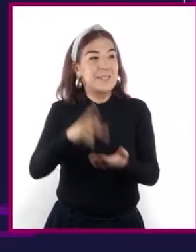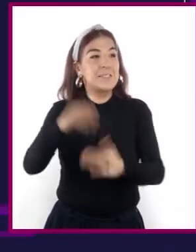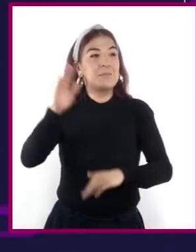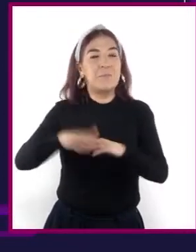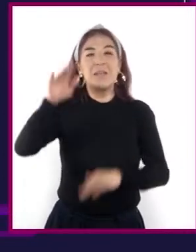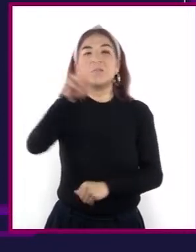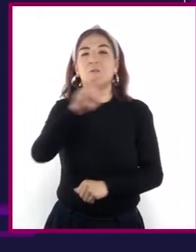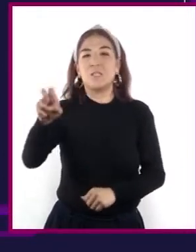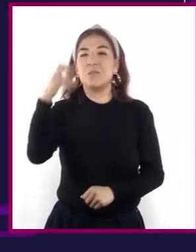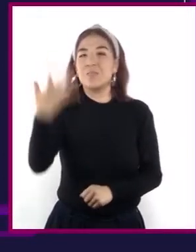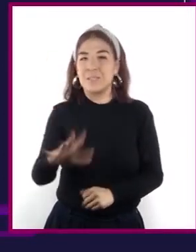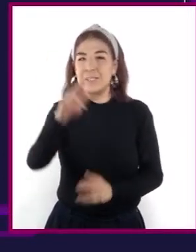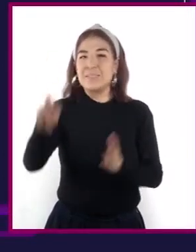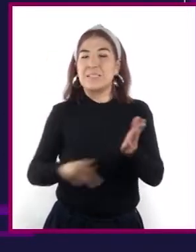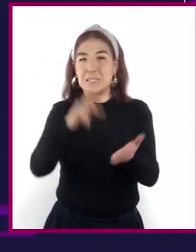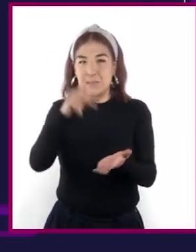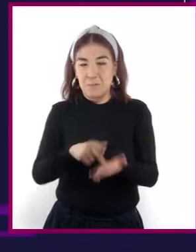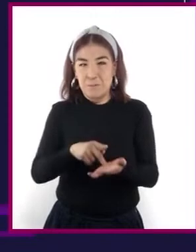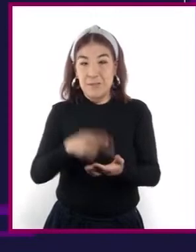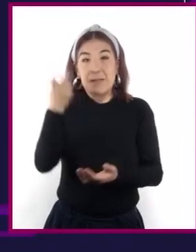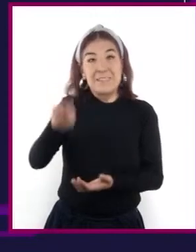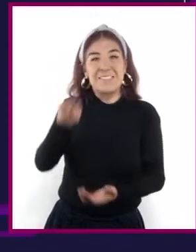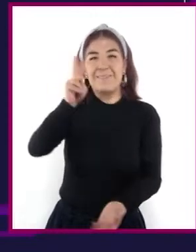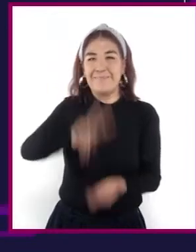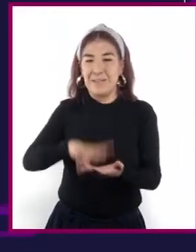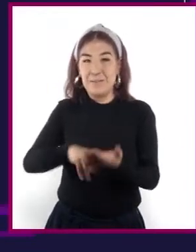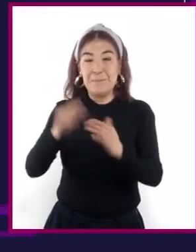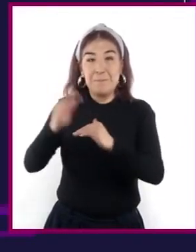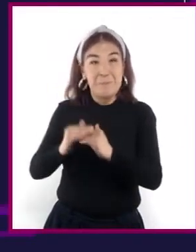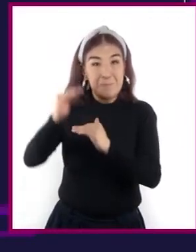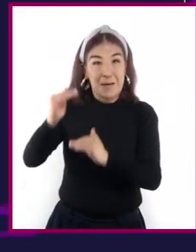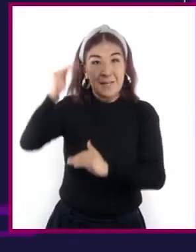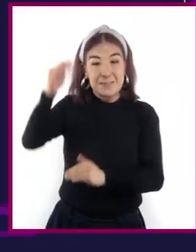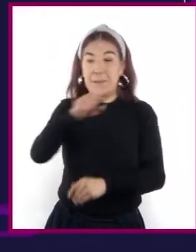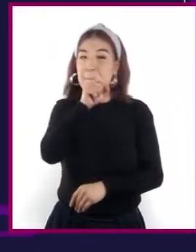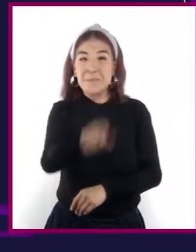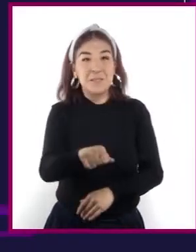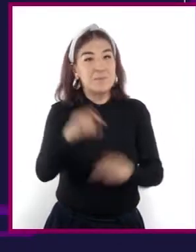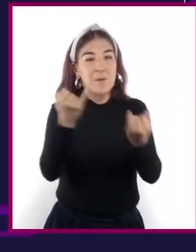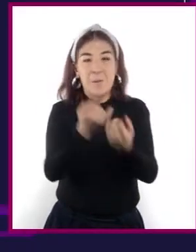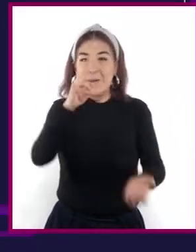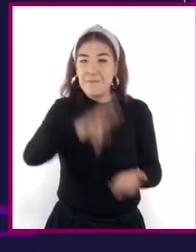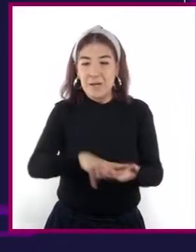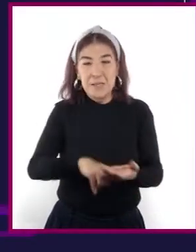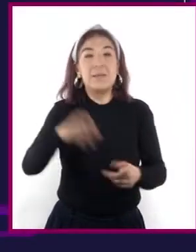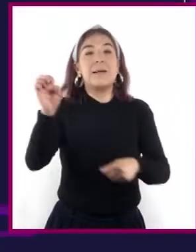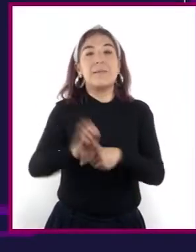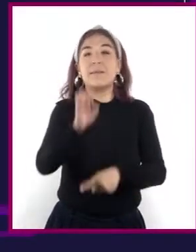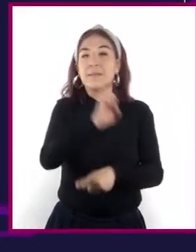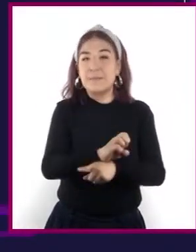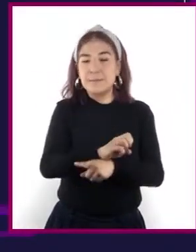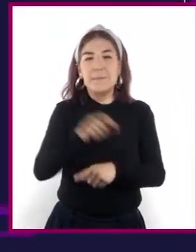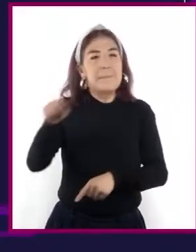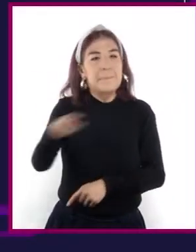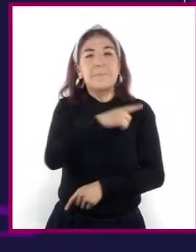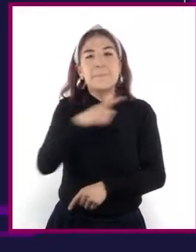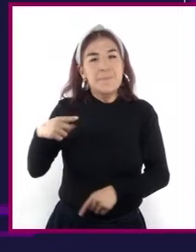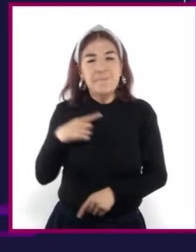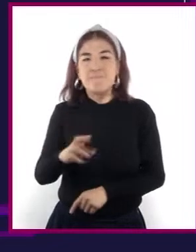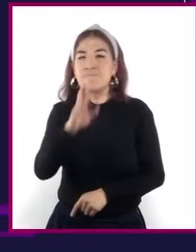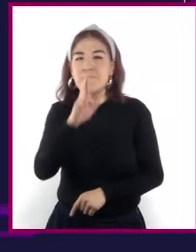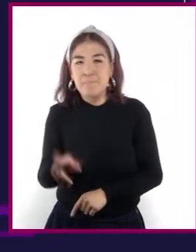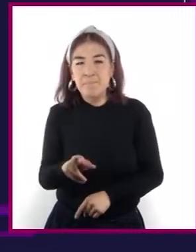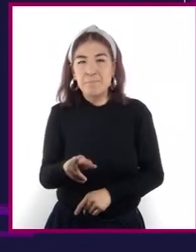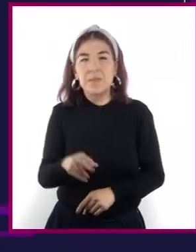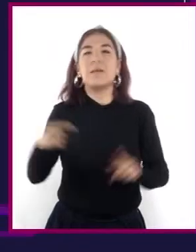210 kilómetros. Como las magnitudes aumentan en la misma proporción, entonces se trata de una situación